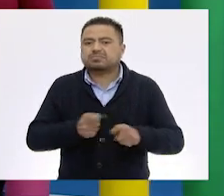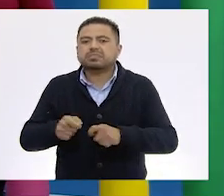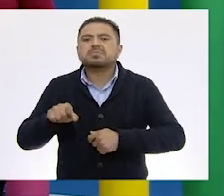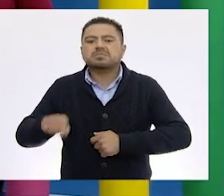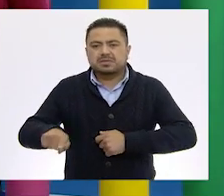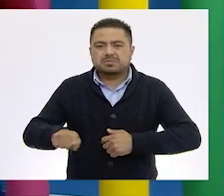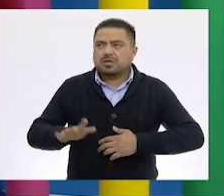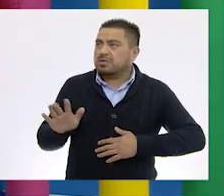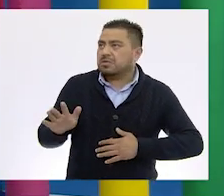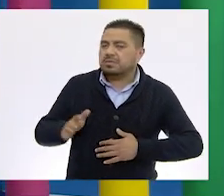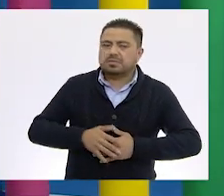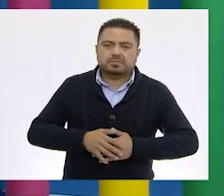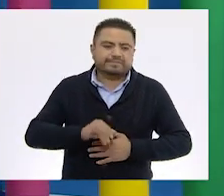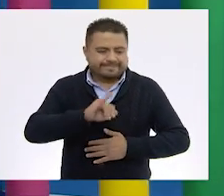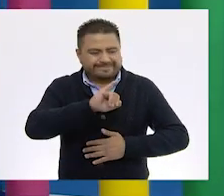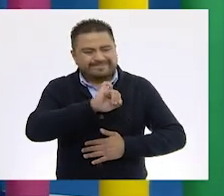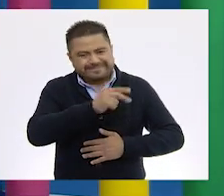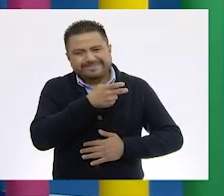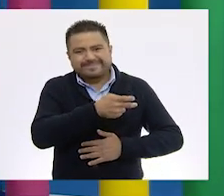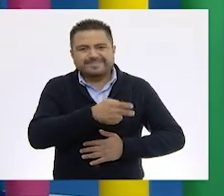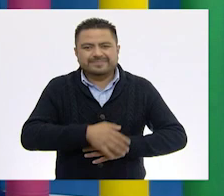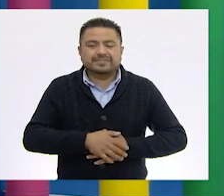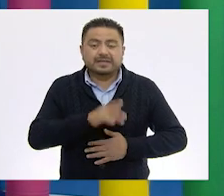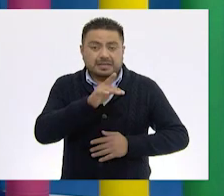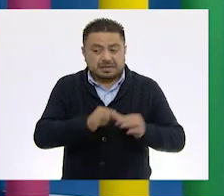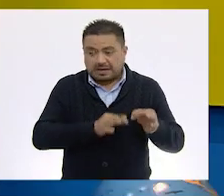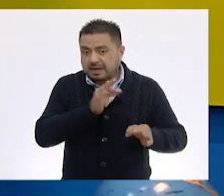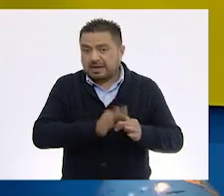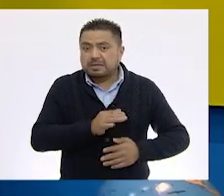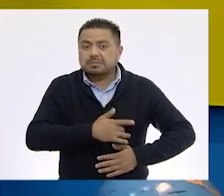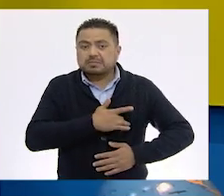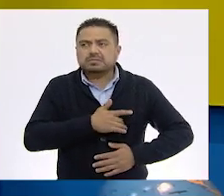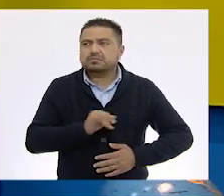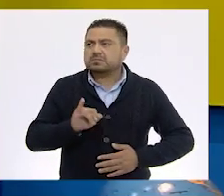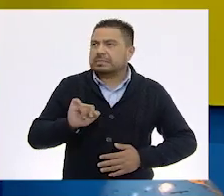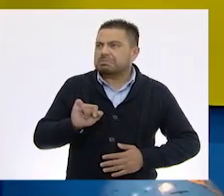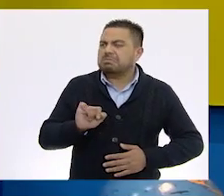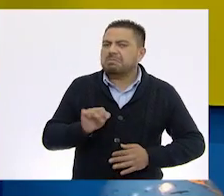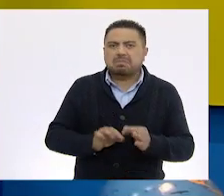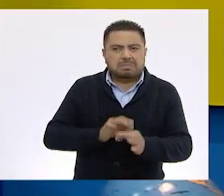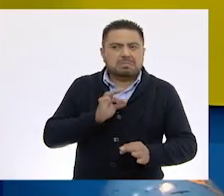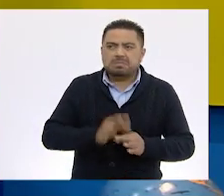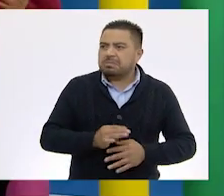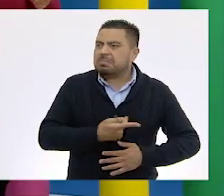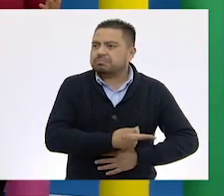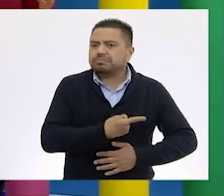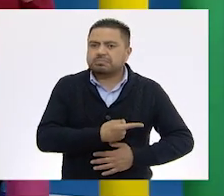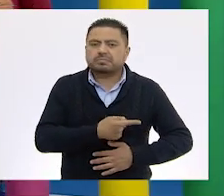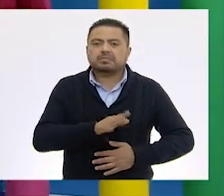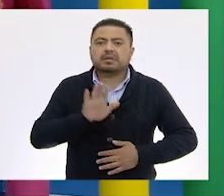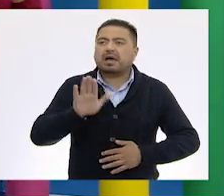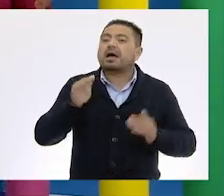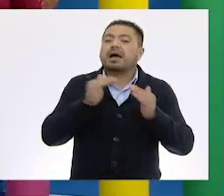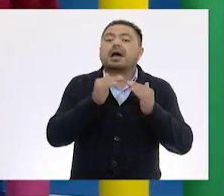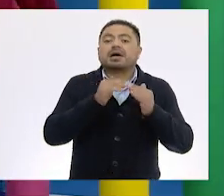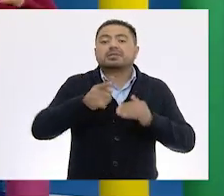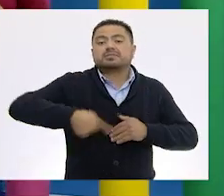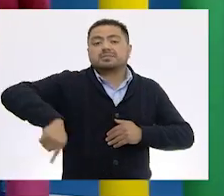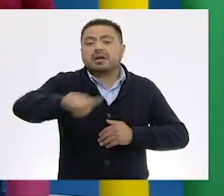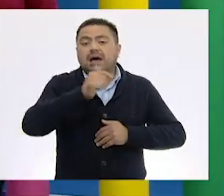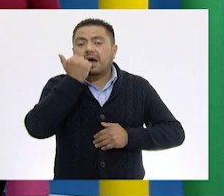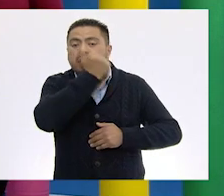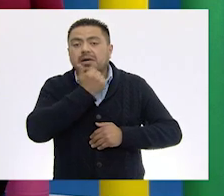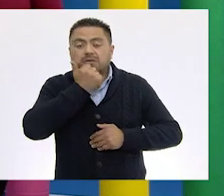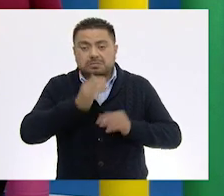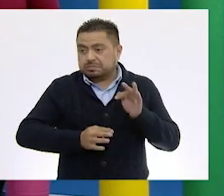así? Así es, Raulito. ¿Están listos? Sí, listísimos. También en casa, ¿están